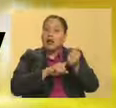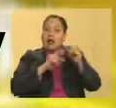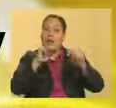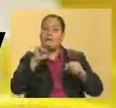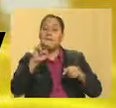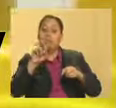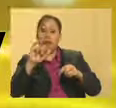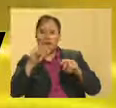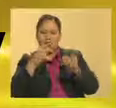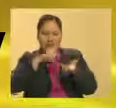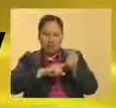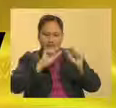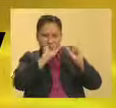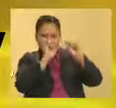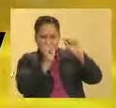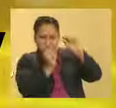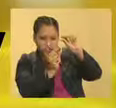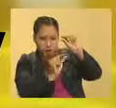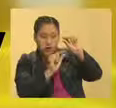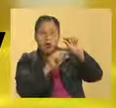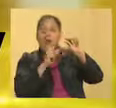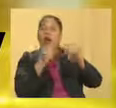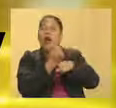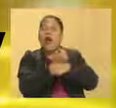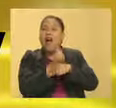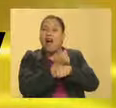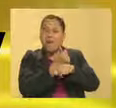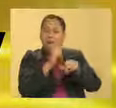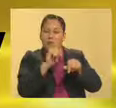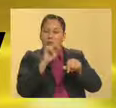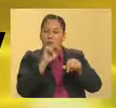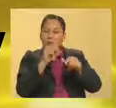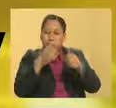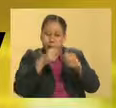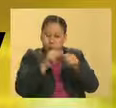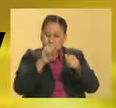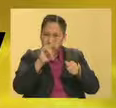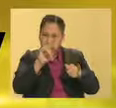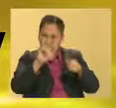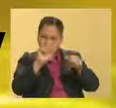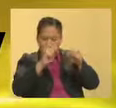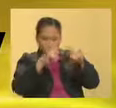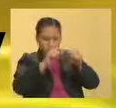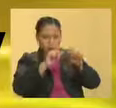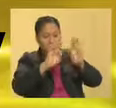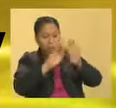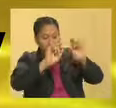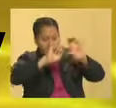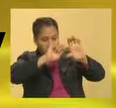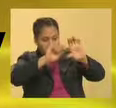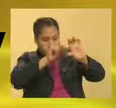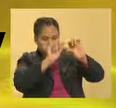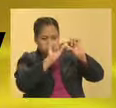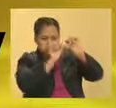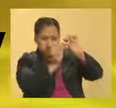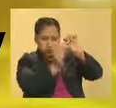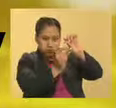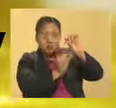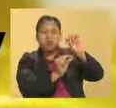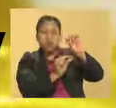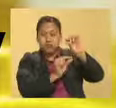salir hacia el conducto externo, y esto es cuando tenemos perforación de la membrana timpánica, y entonces,